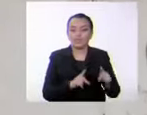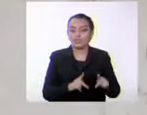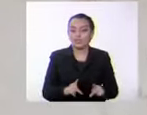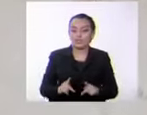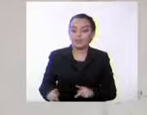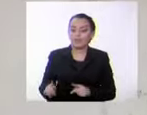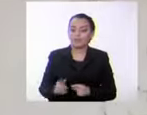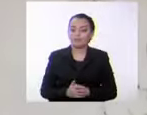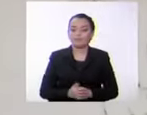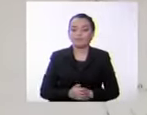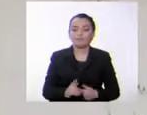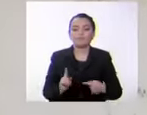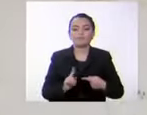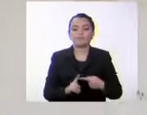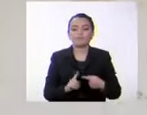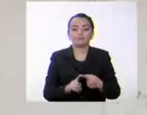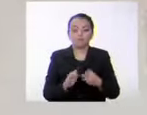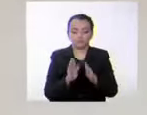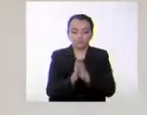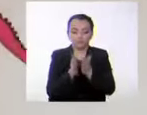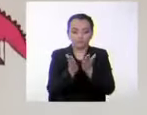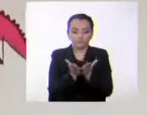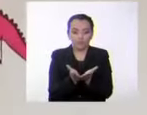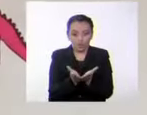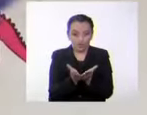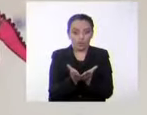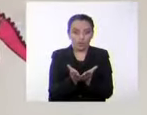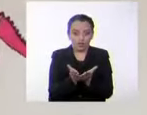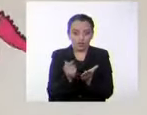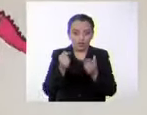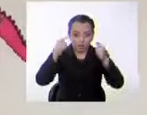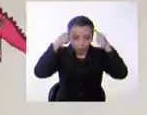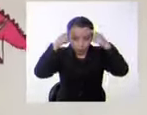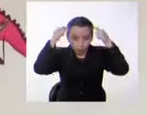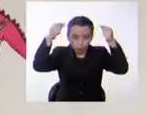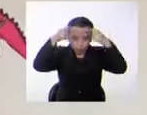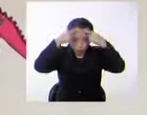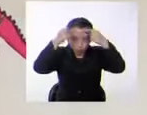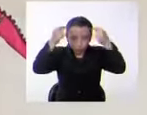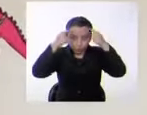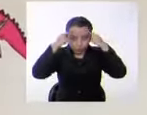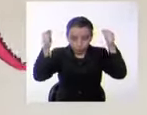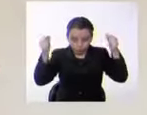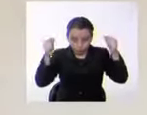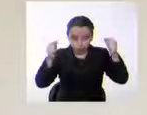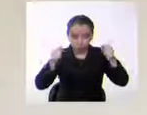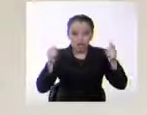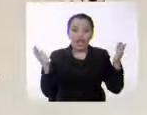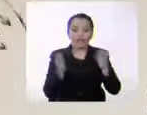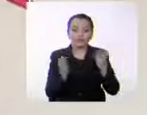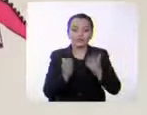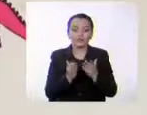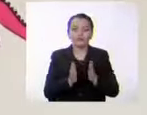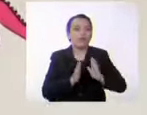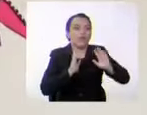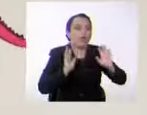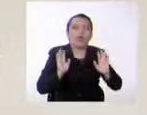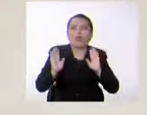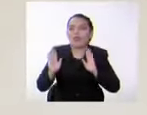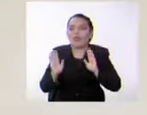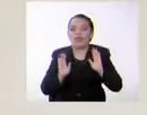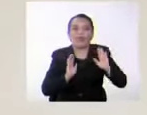Primero, leemos mi manual de chamanismo para principiantes. Segundo, hacemos el ritual para traer la